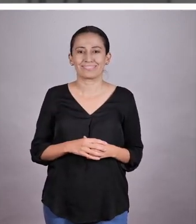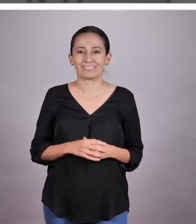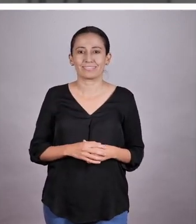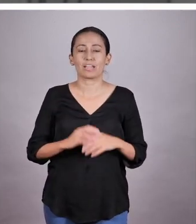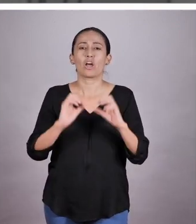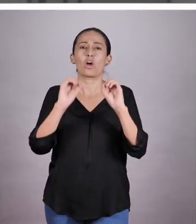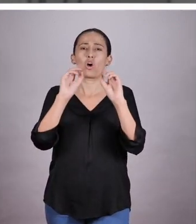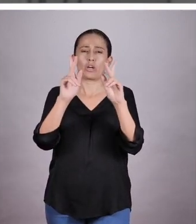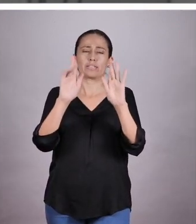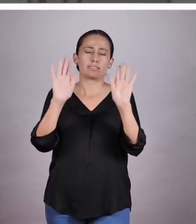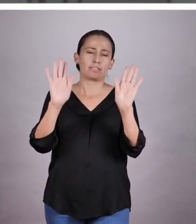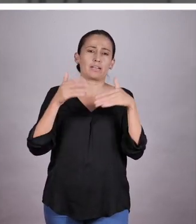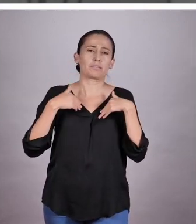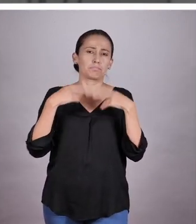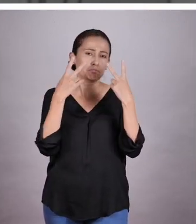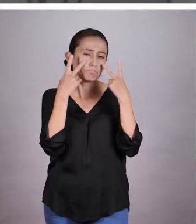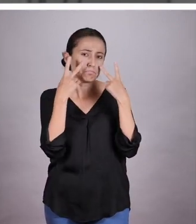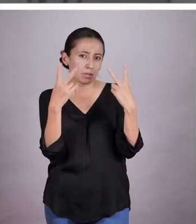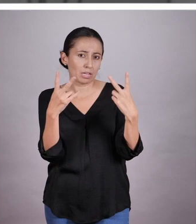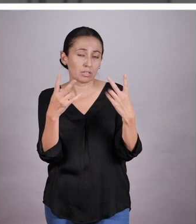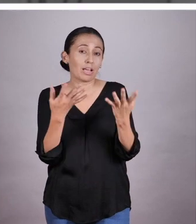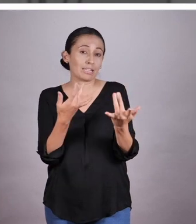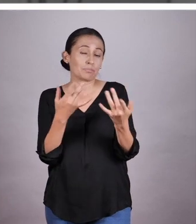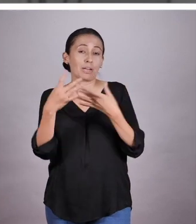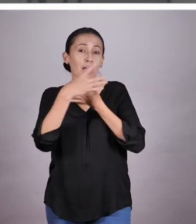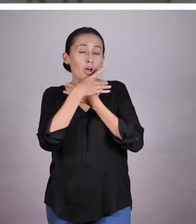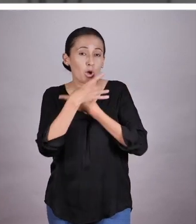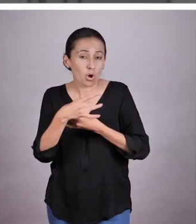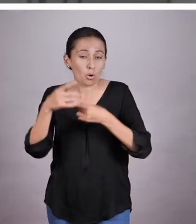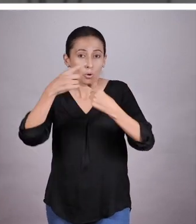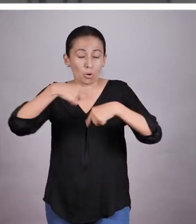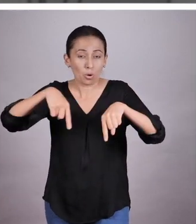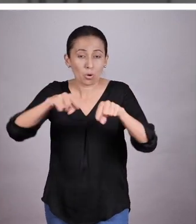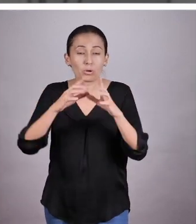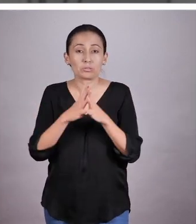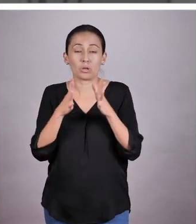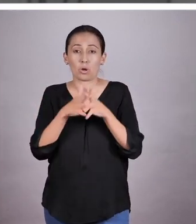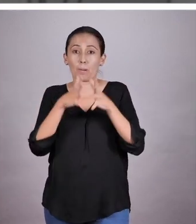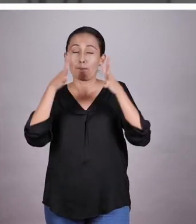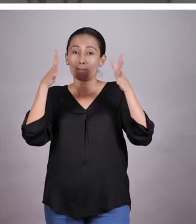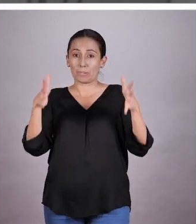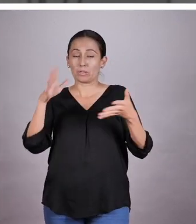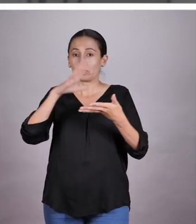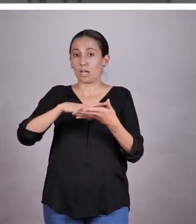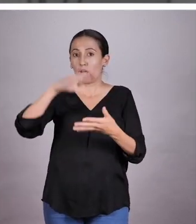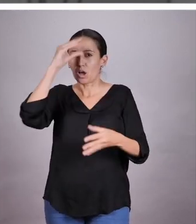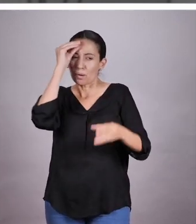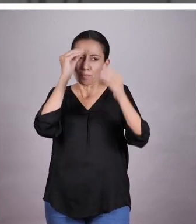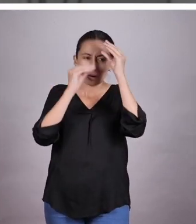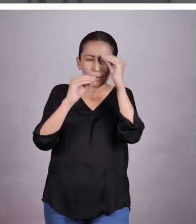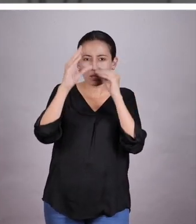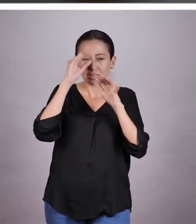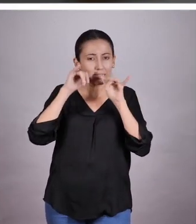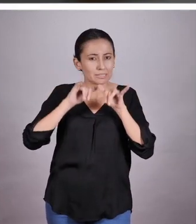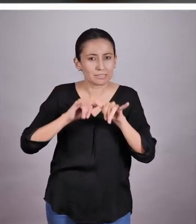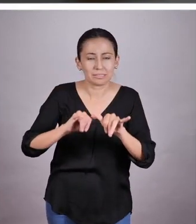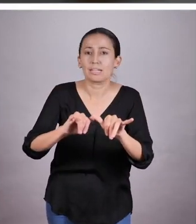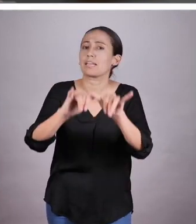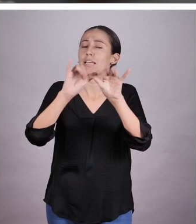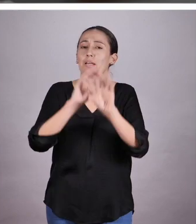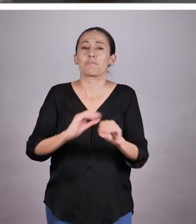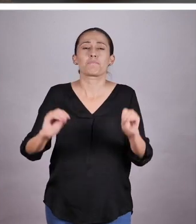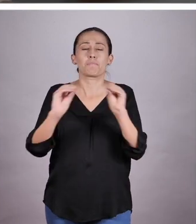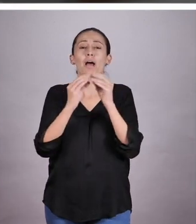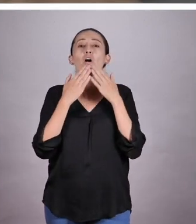Ok, ustedes, viendo esto, espero que les haya gustado un montón, que hayan aprendido y les den unas ganas infinitas de aprender más